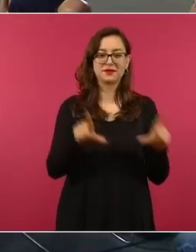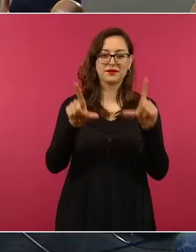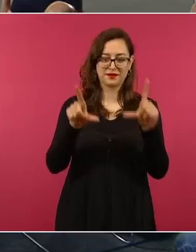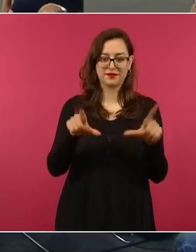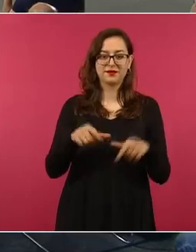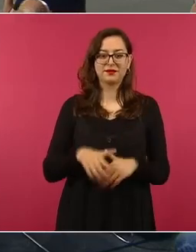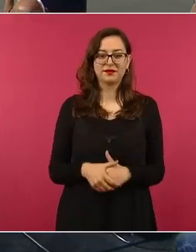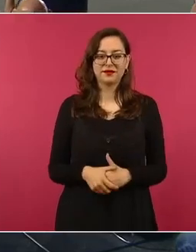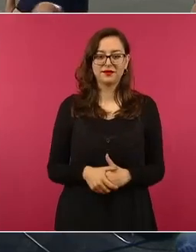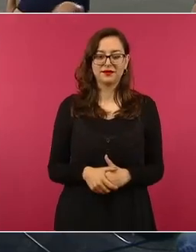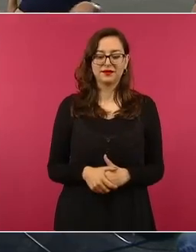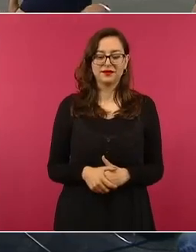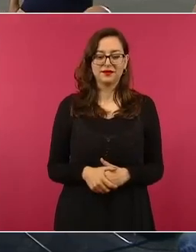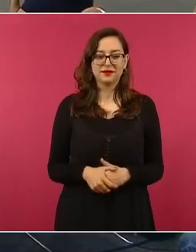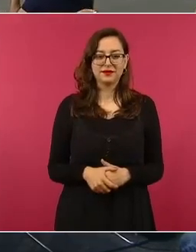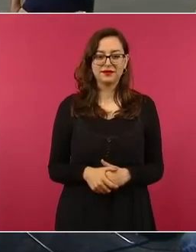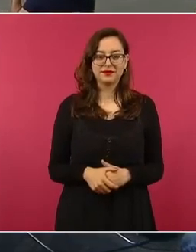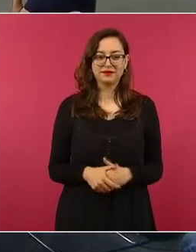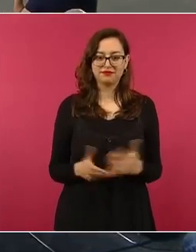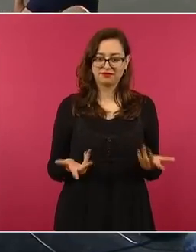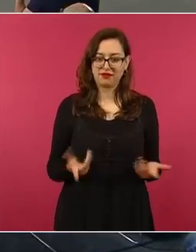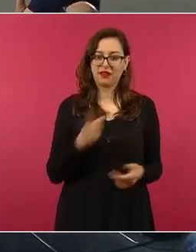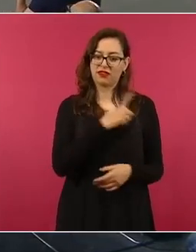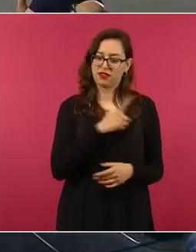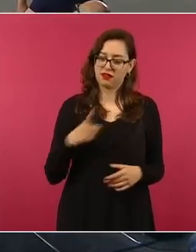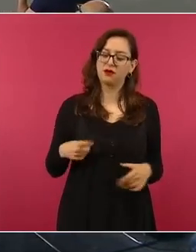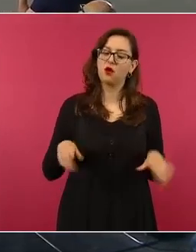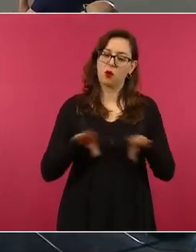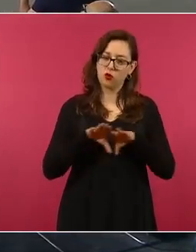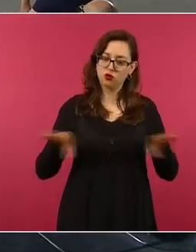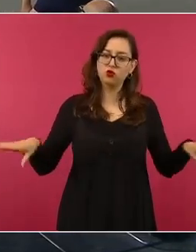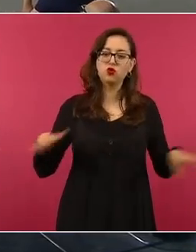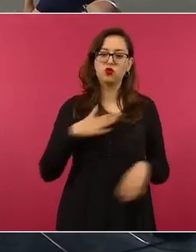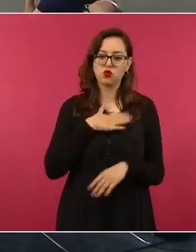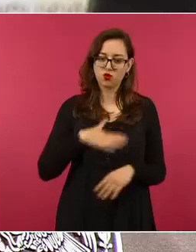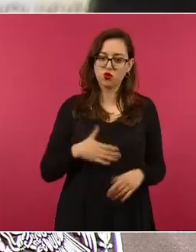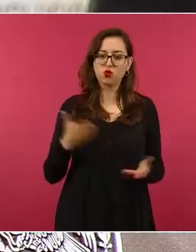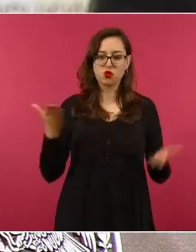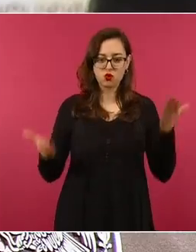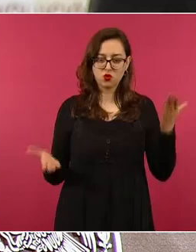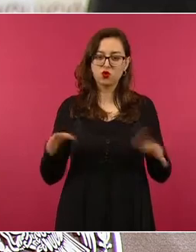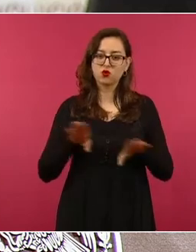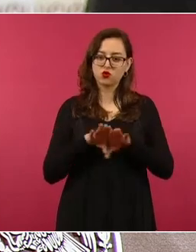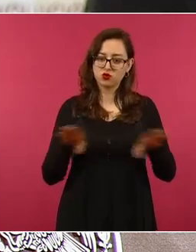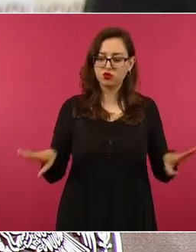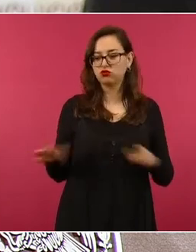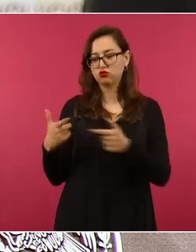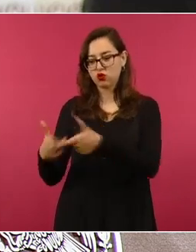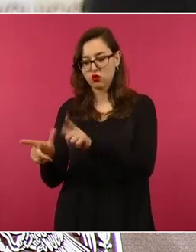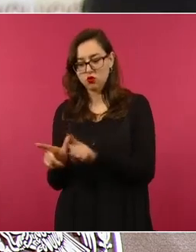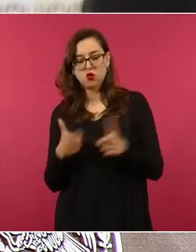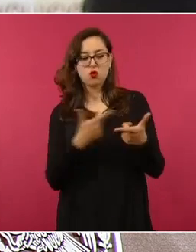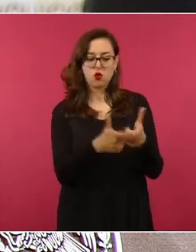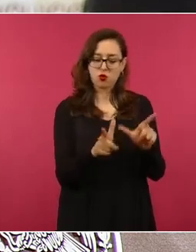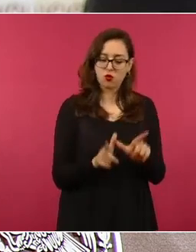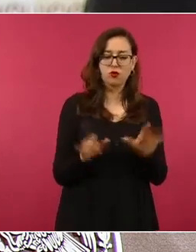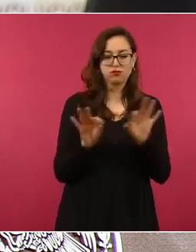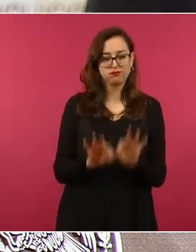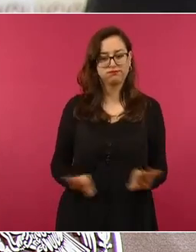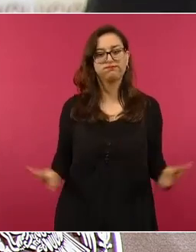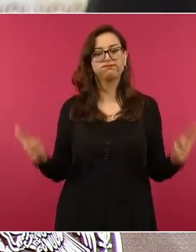buscar los equilibrios y los dos son muy importantes